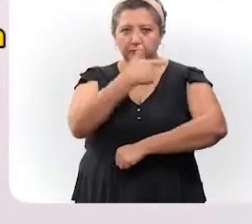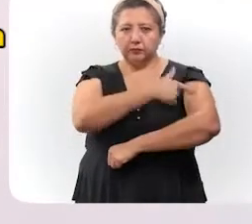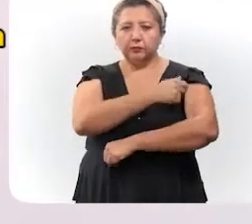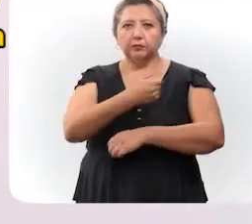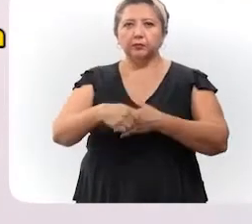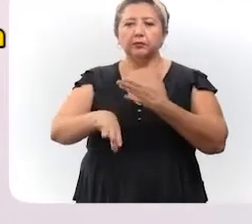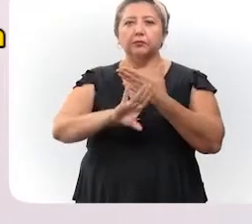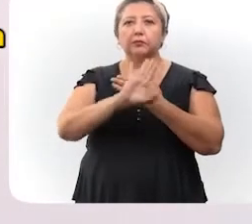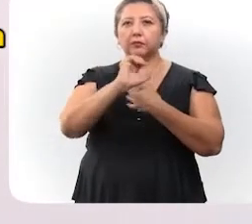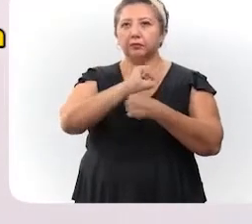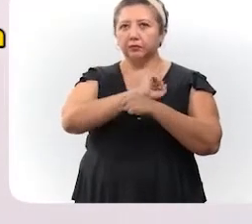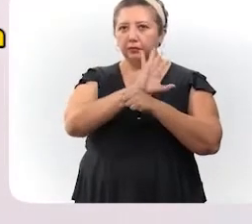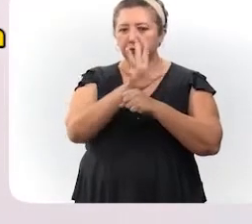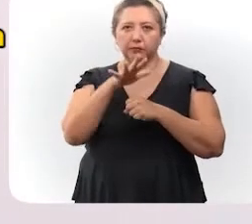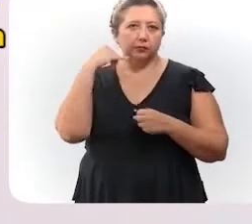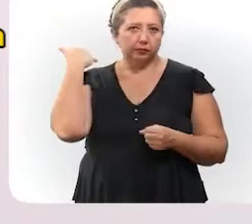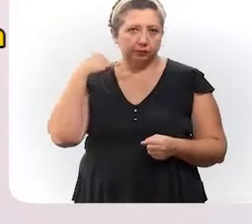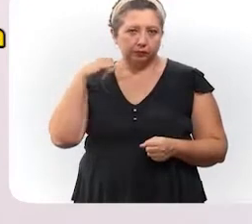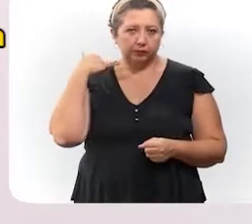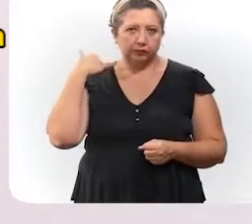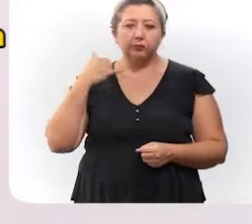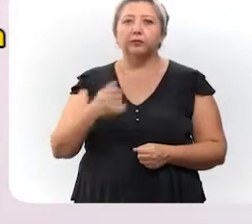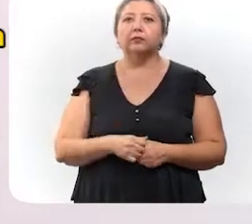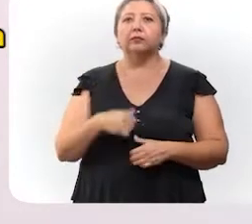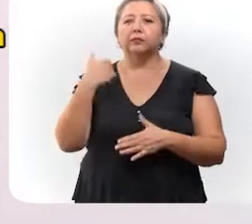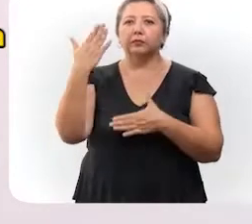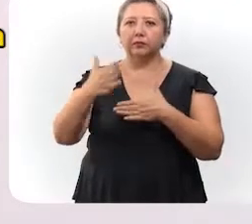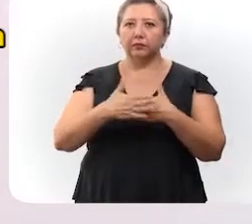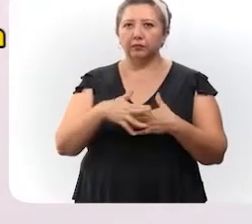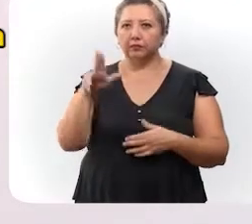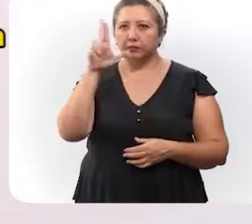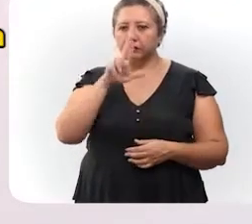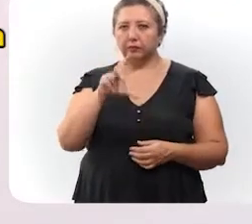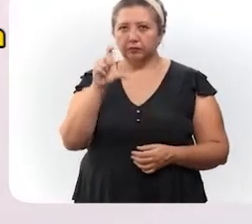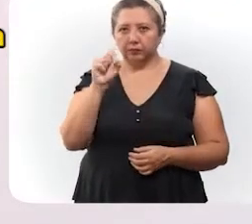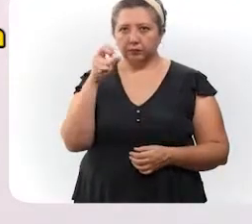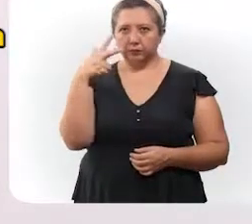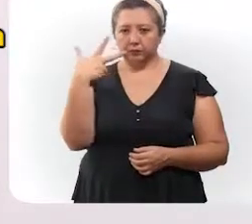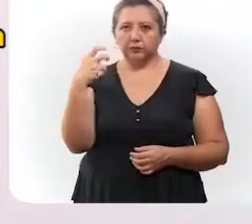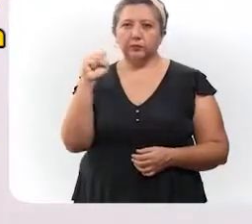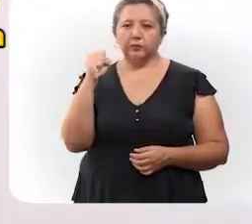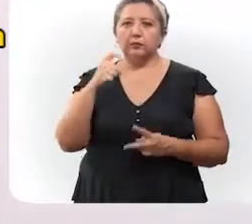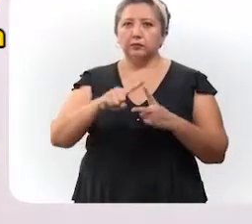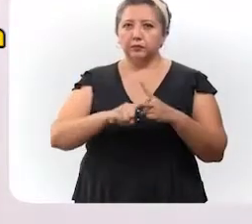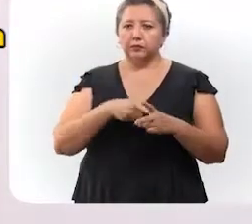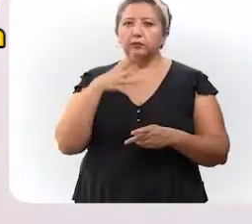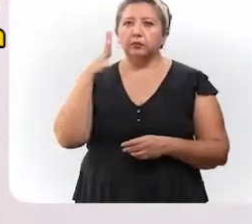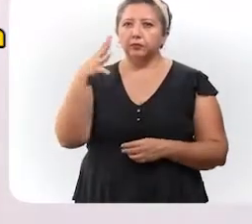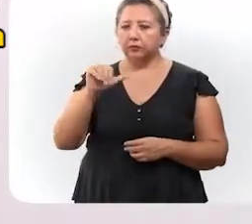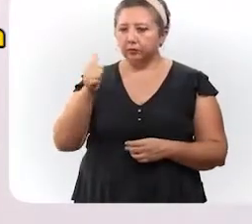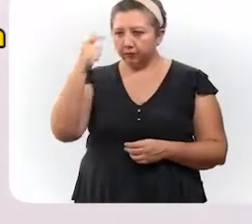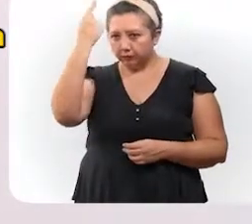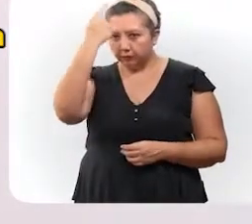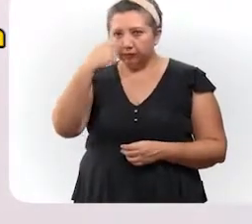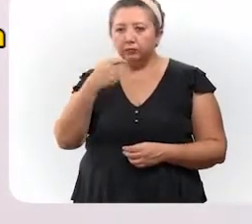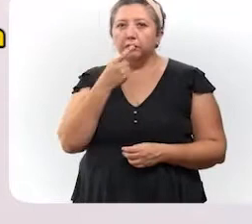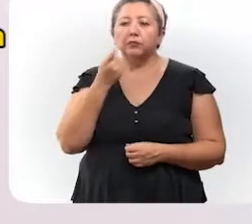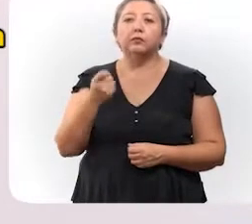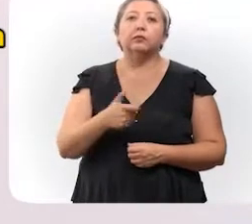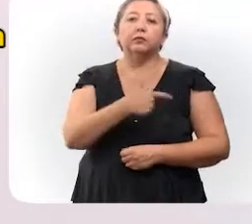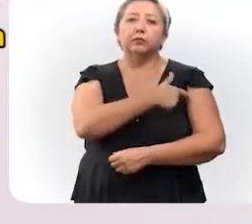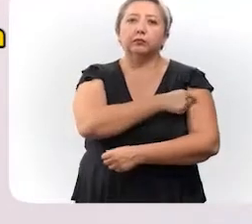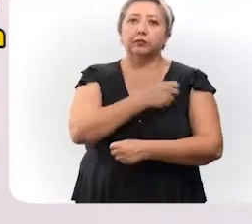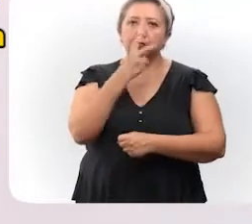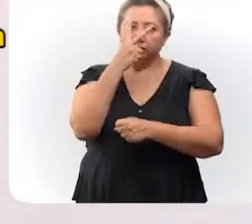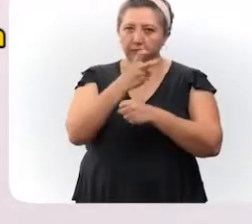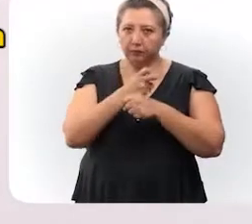vacunas contra el coronavirus a Yucatán, a partir del próximo martes 28 de septiembre iniciará una nueva jornada para la aplicación únicamente